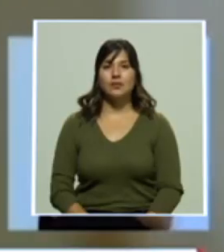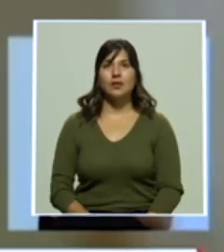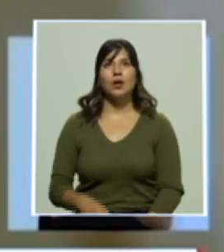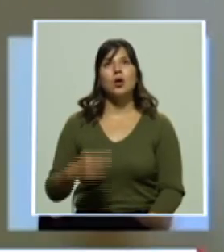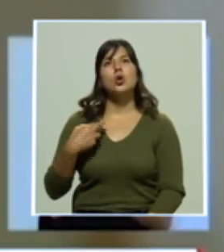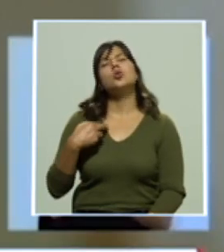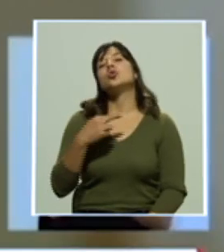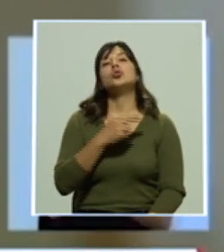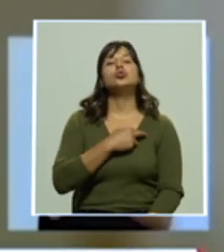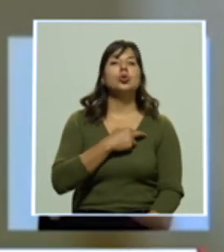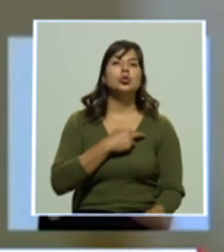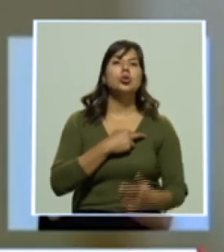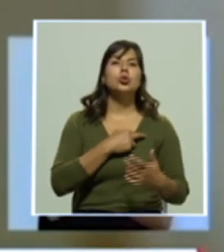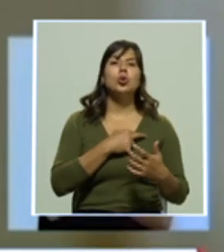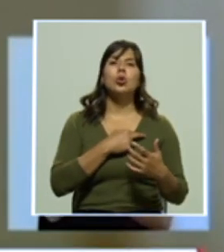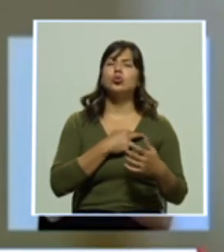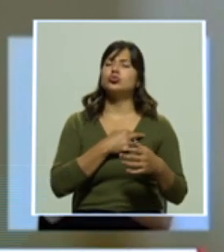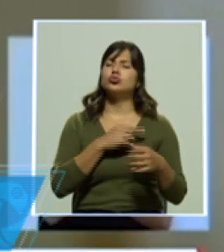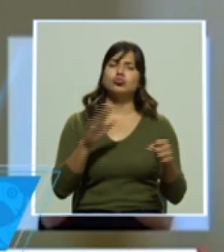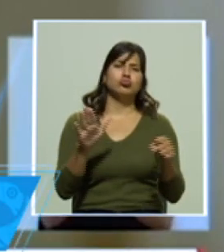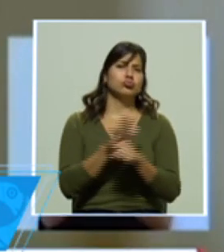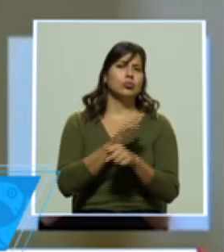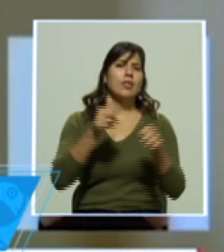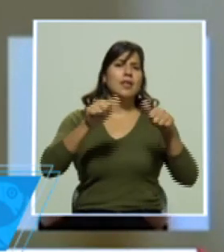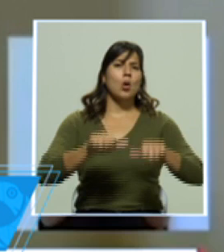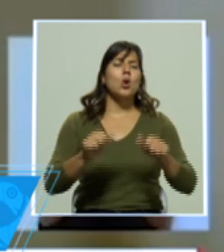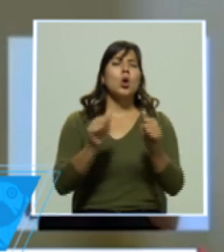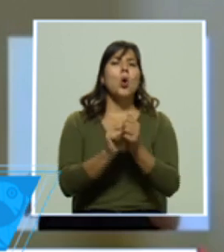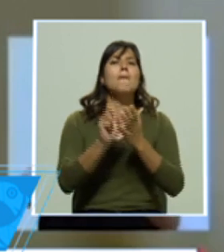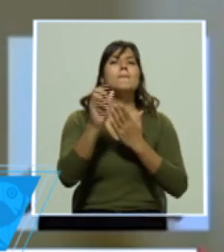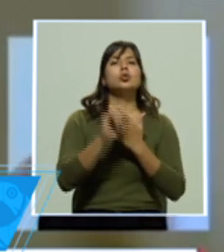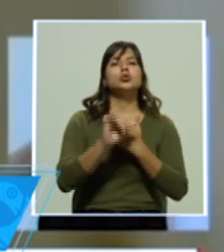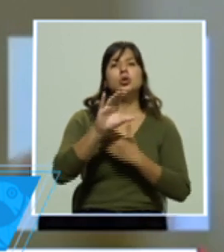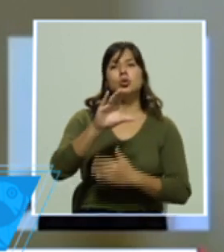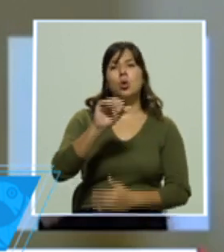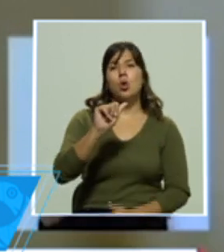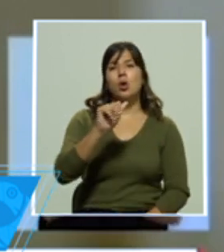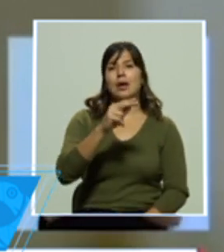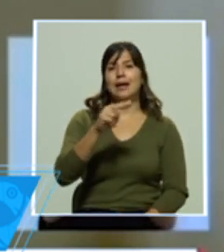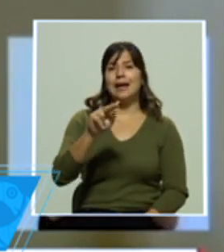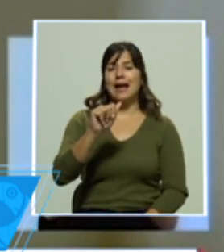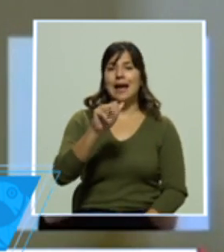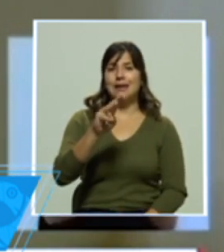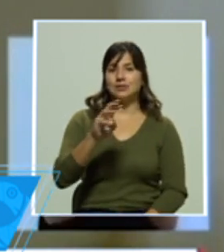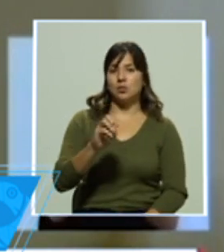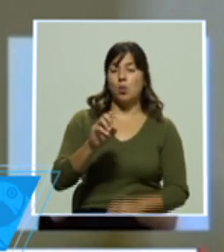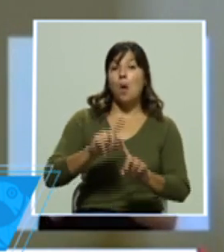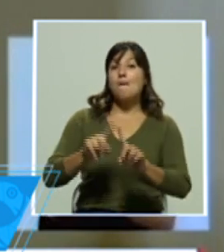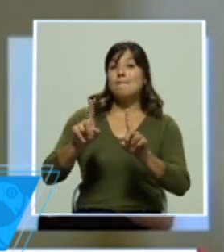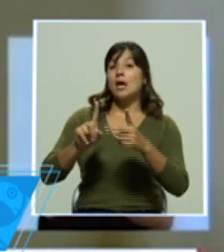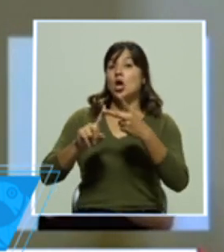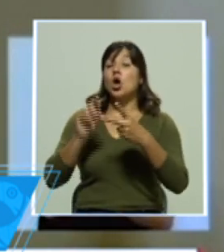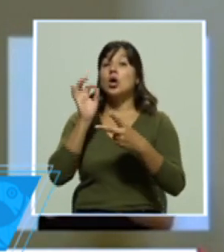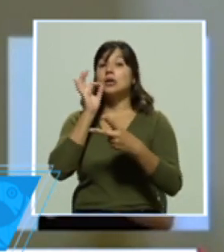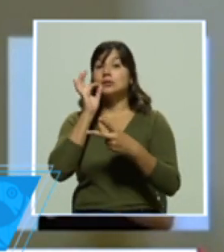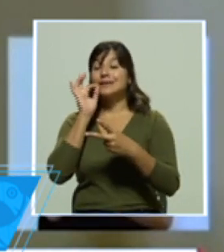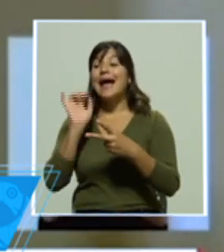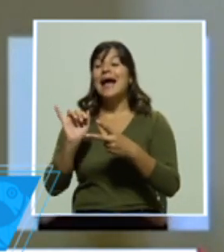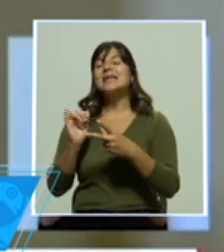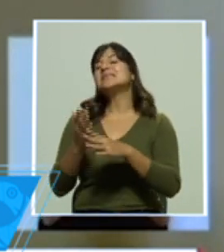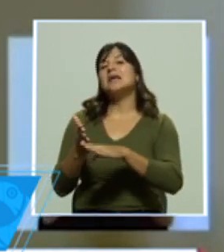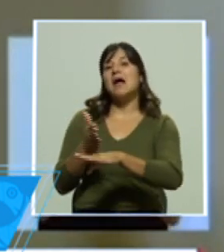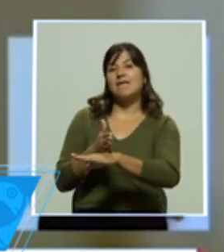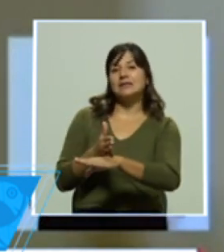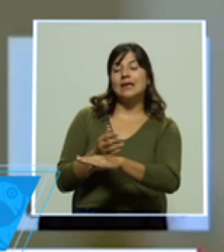Nosotros hemos estado completamente de acuerdo con el proyecto de cáñamo y en el caso de la cannabis medicinal también se ha ido avanzando